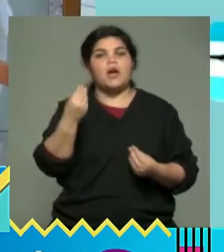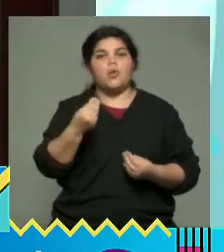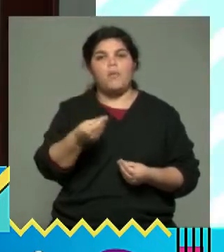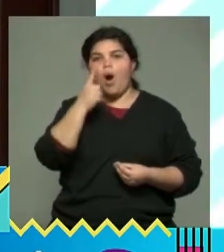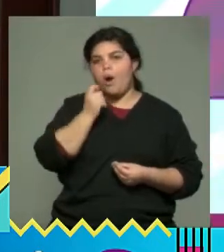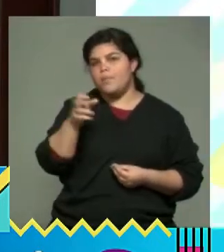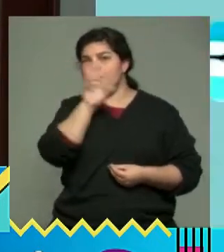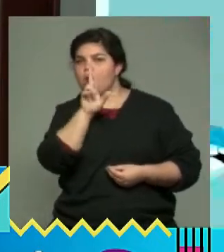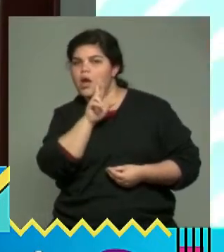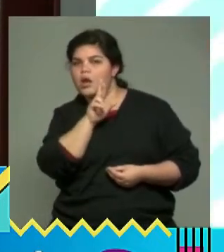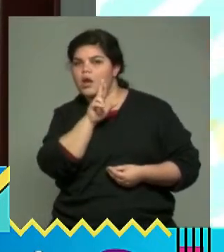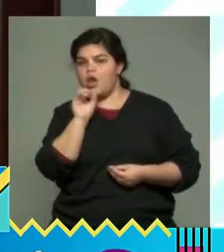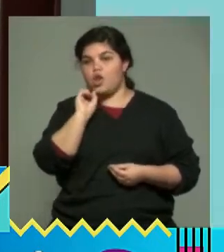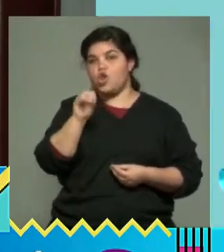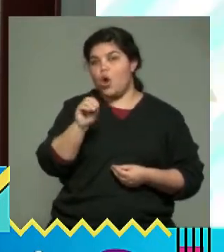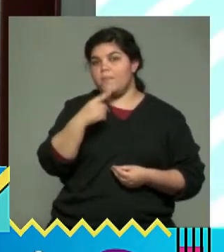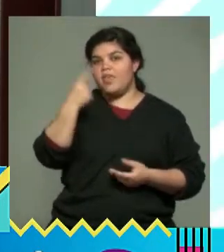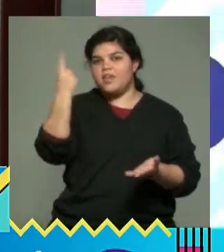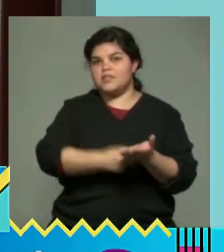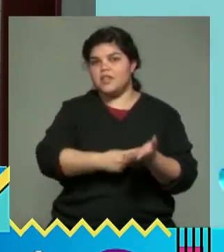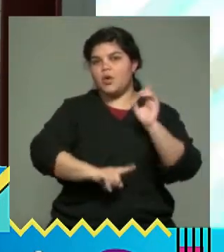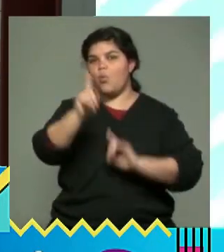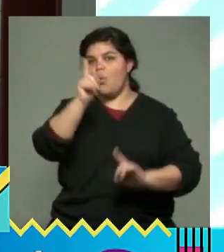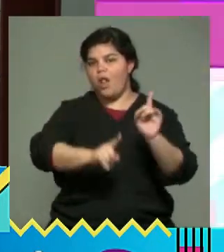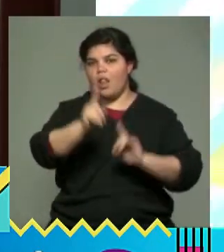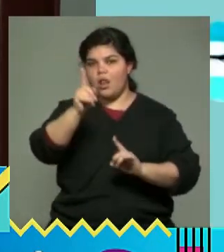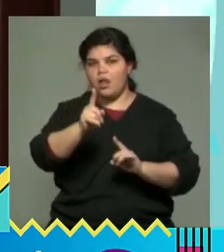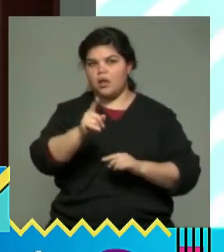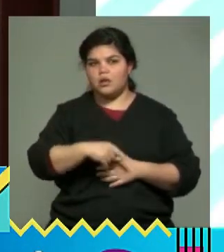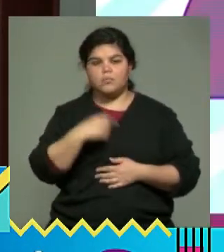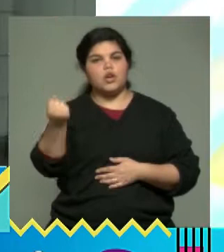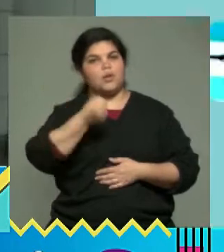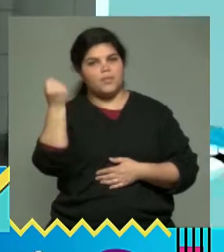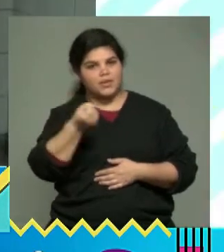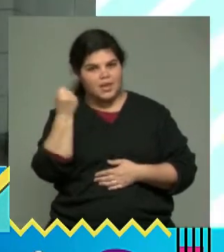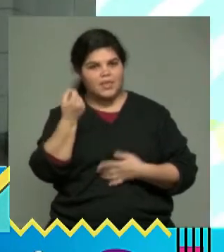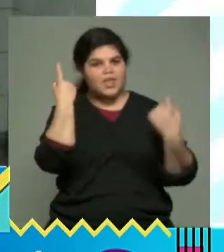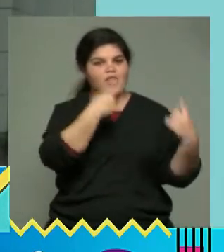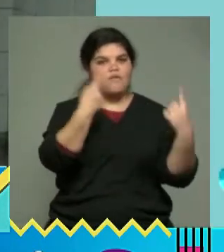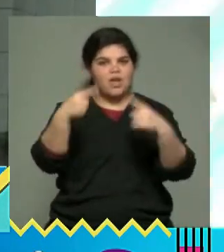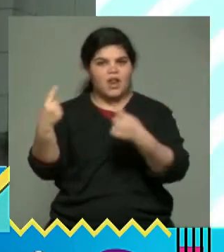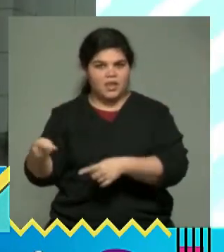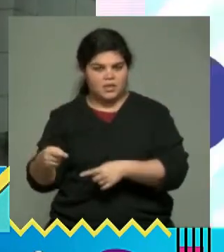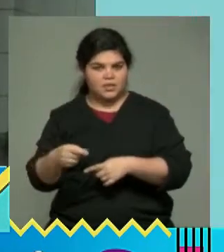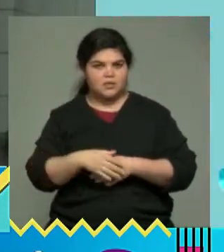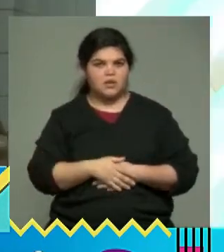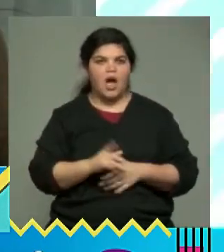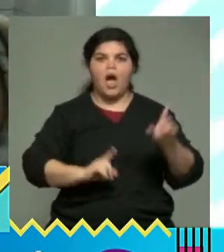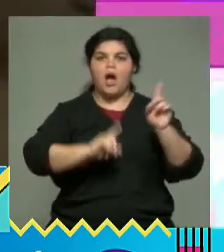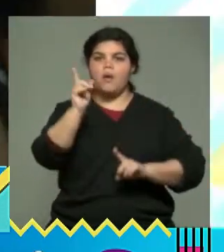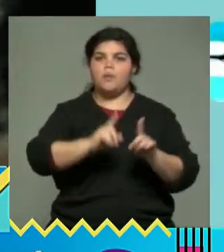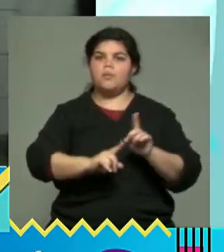nombre. Ahora, lo que iba a decir recién, hay que como que distinguir los casos, porque hay situaciones de muchas mujeres